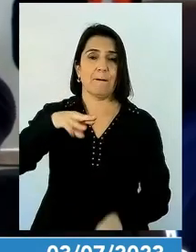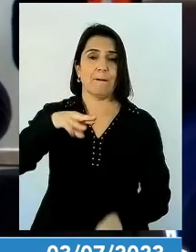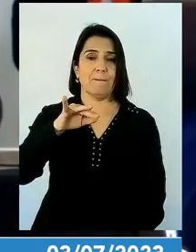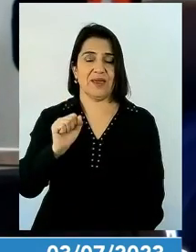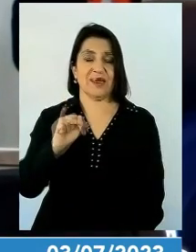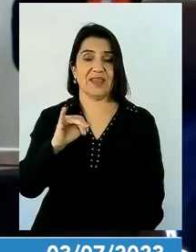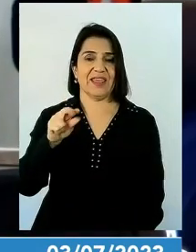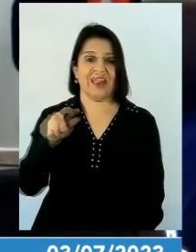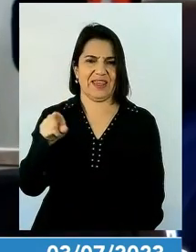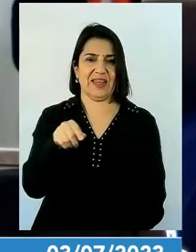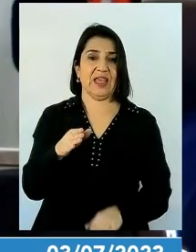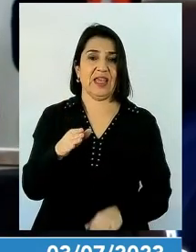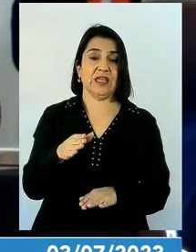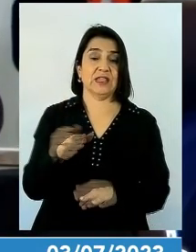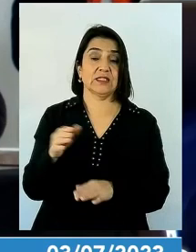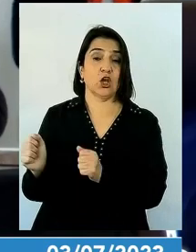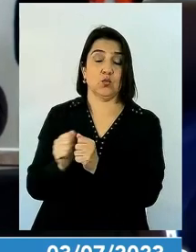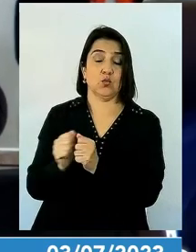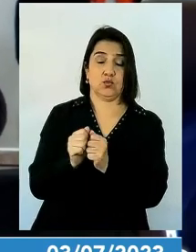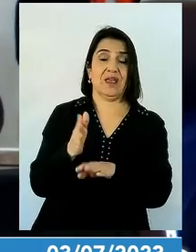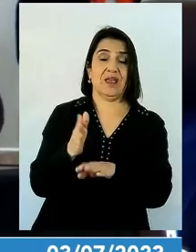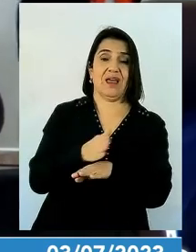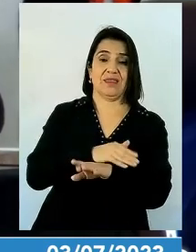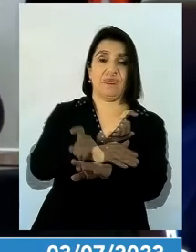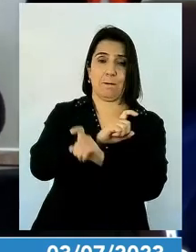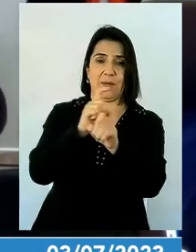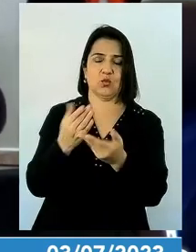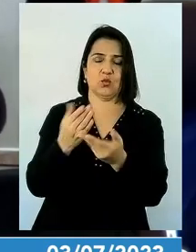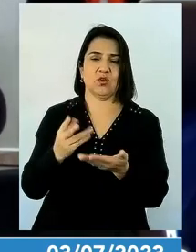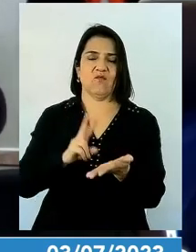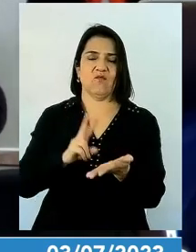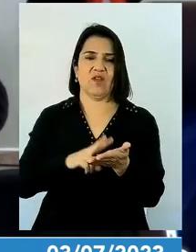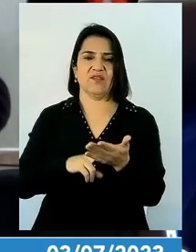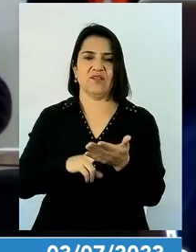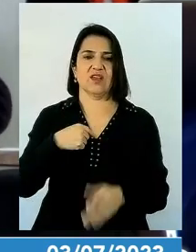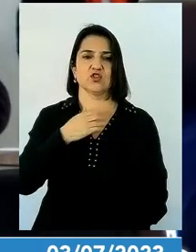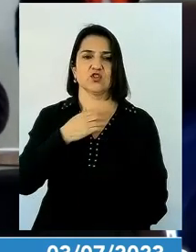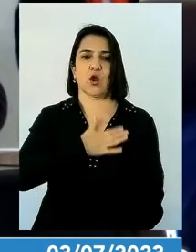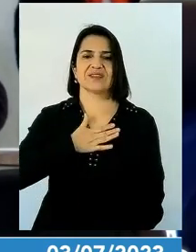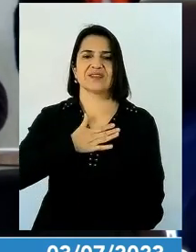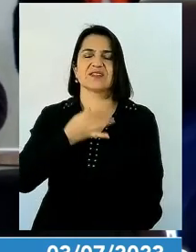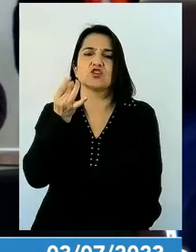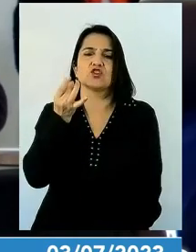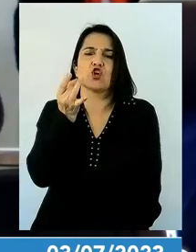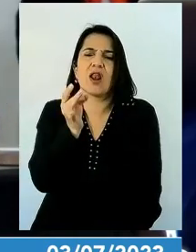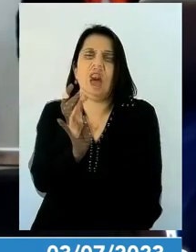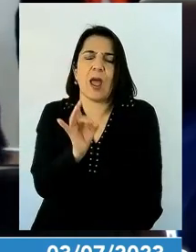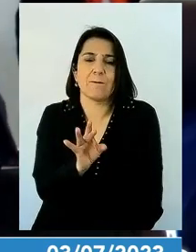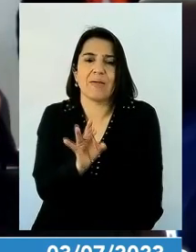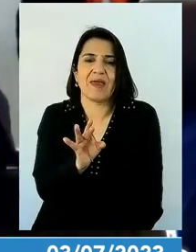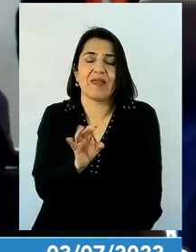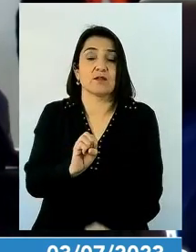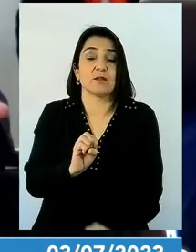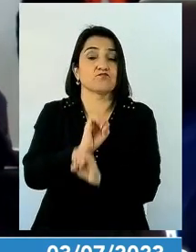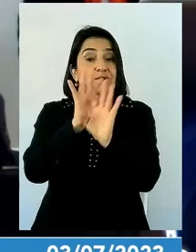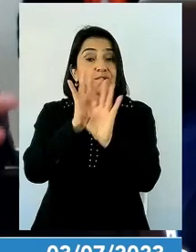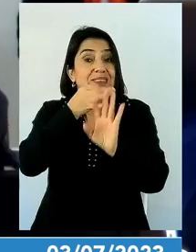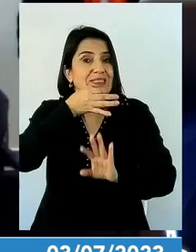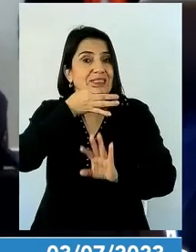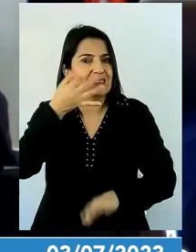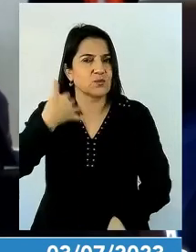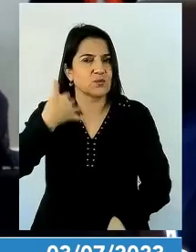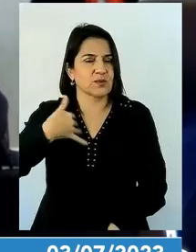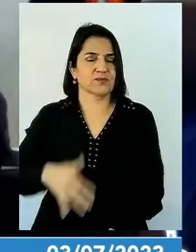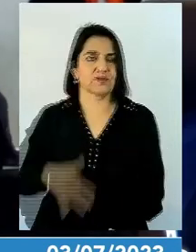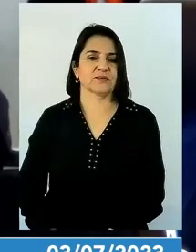colega Arturo, la verdad que yo quisiera solamente puntualizar y poner el acento. Ella describe muy bien